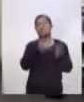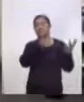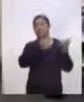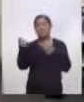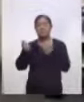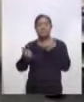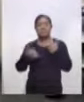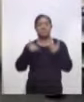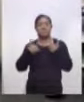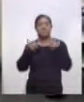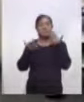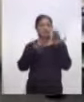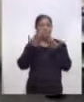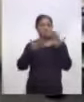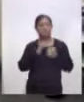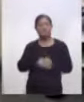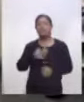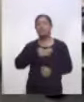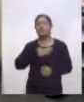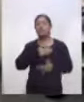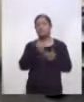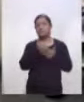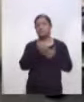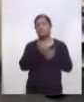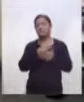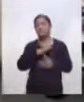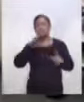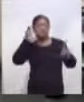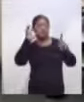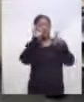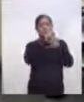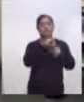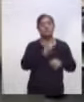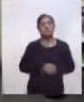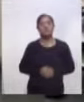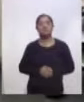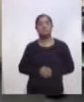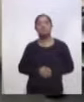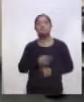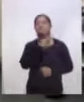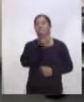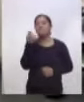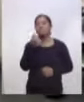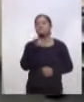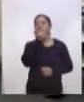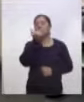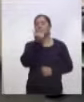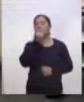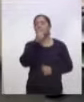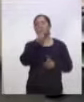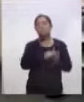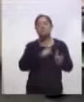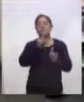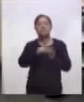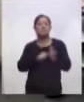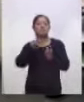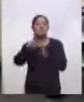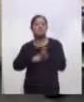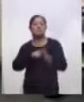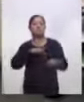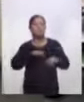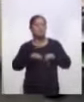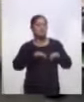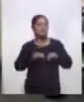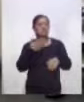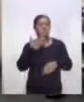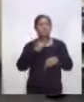está ayudando ahorita es que, o más bien, tenemos una meta programada de 100 alumnos inscritos por mes, que pues hemos estado rebasando un